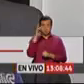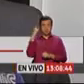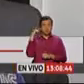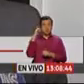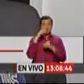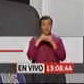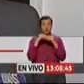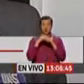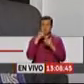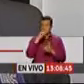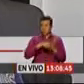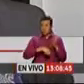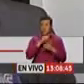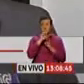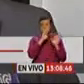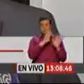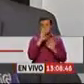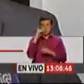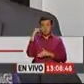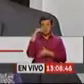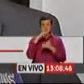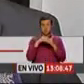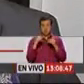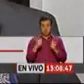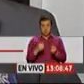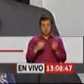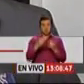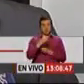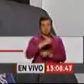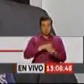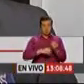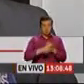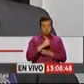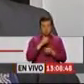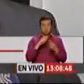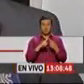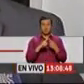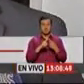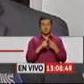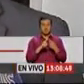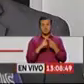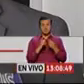sido aprobados 99 millones de dólares para gastos de inversión. Obviamente